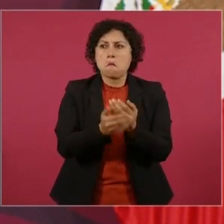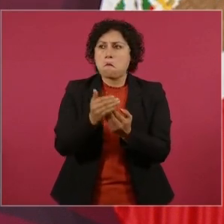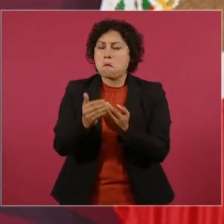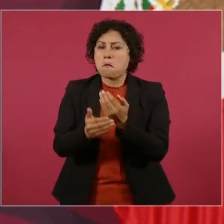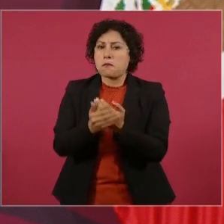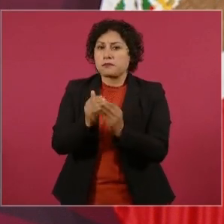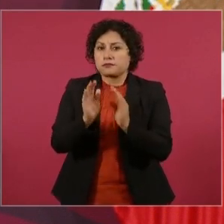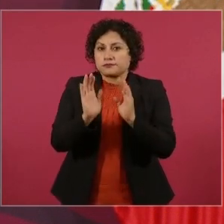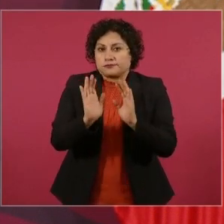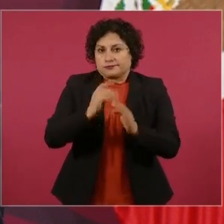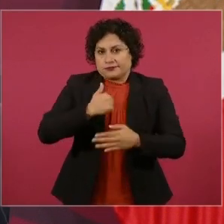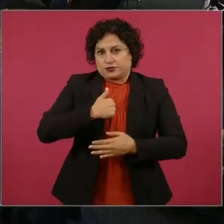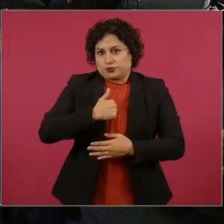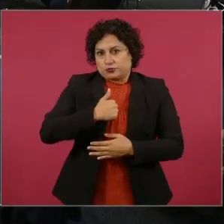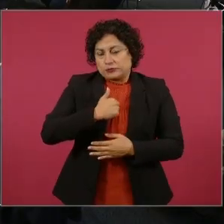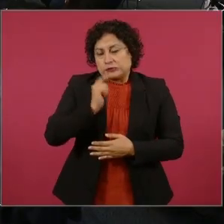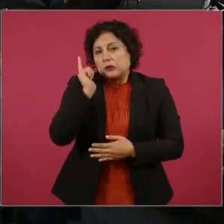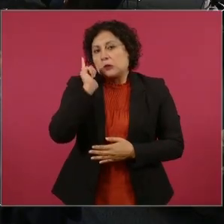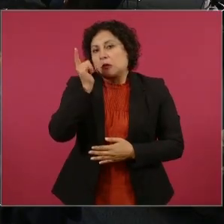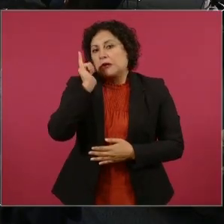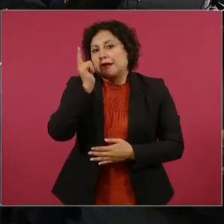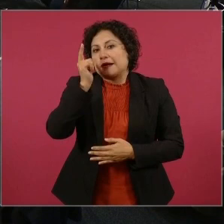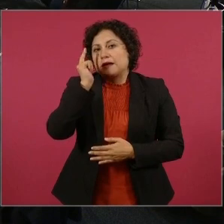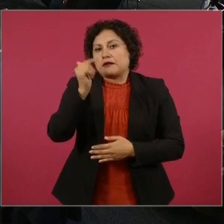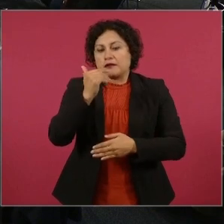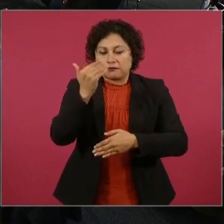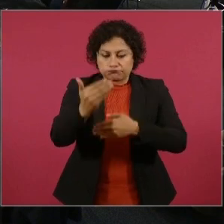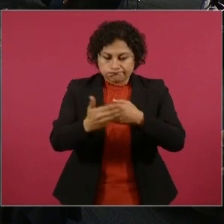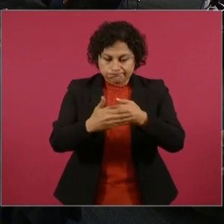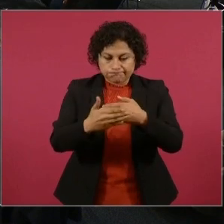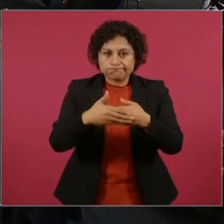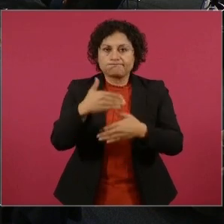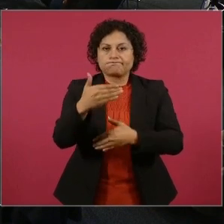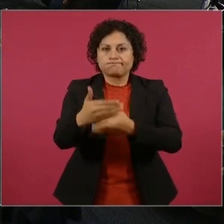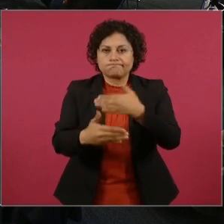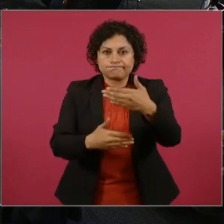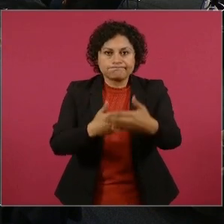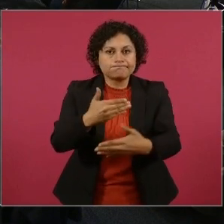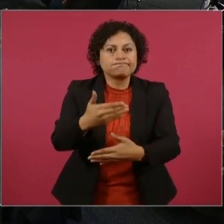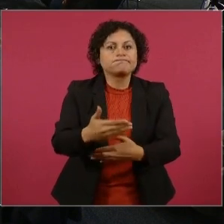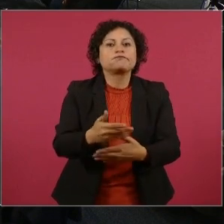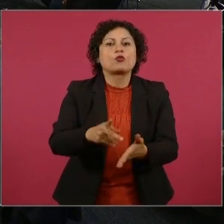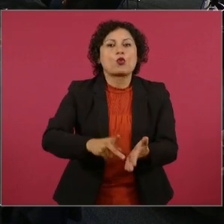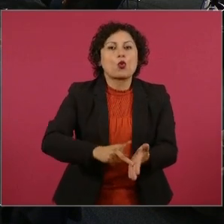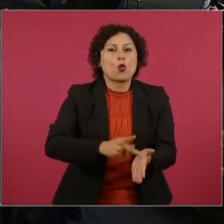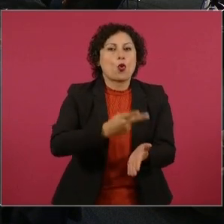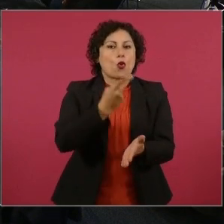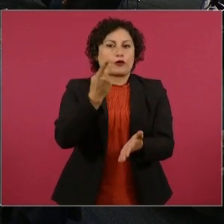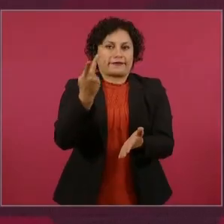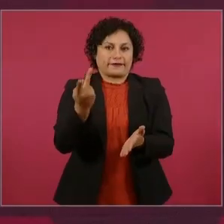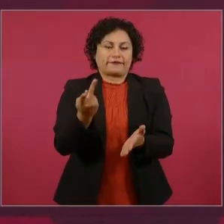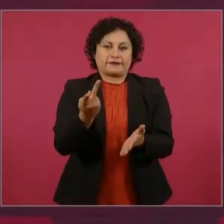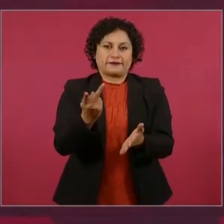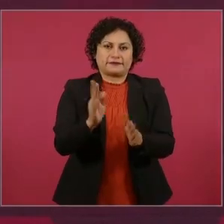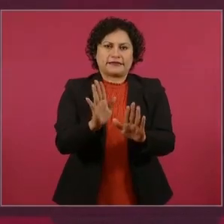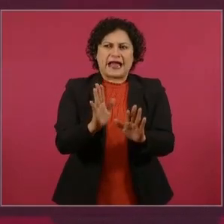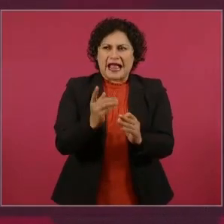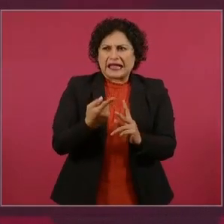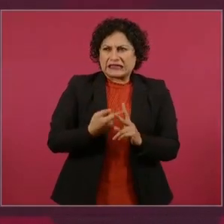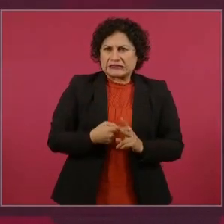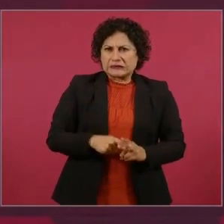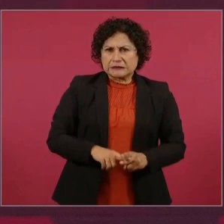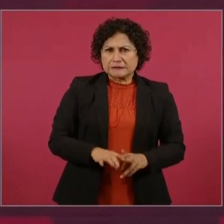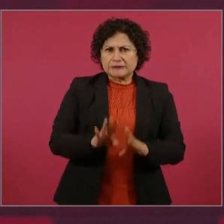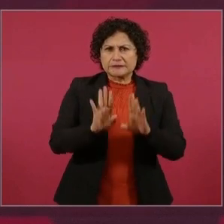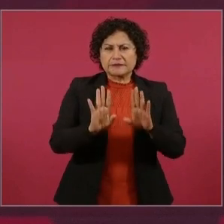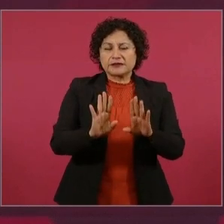este renaciendo y ya está sucediendo porque hicieron mucho daño como todo